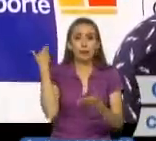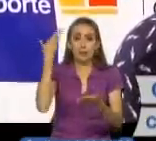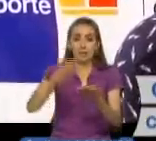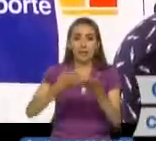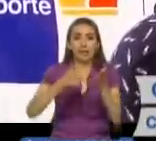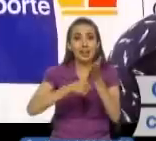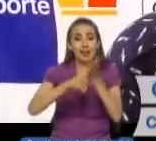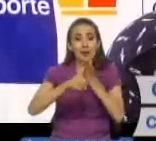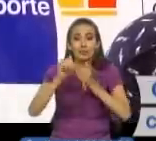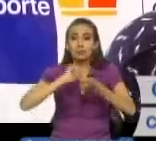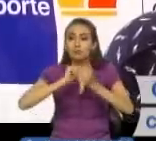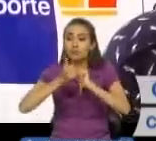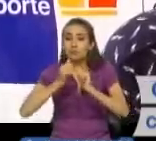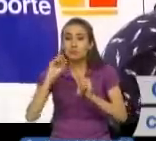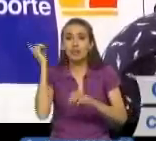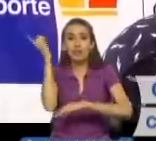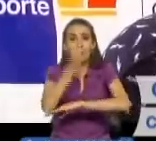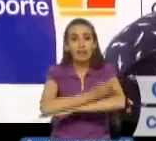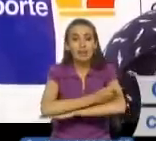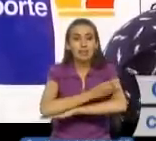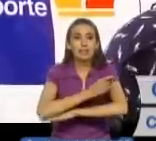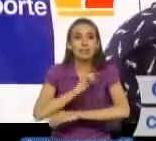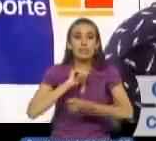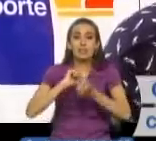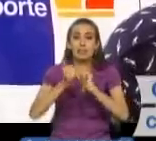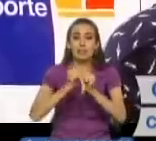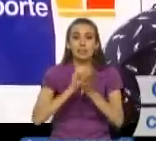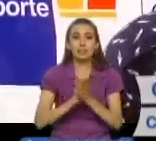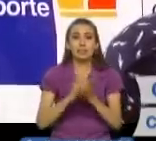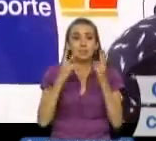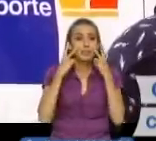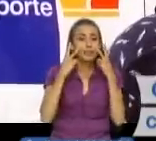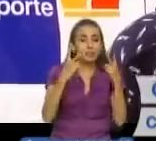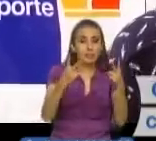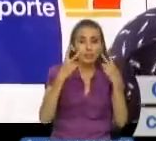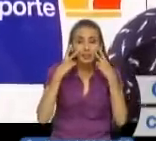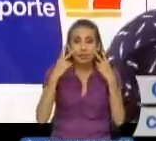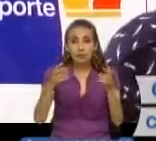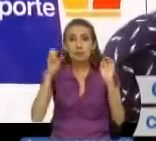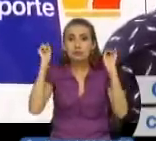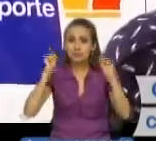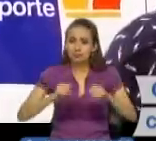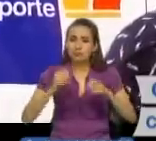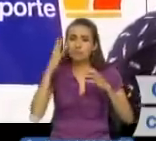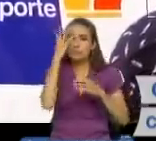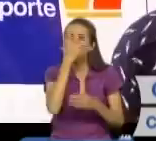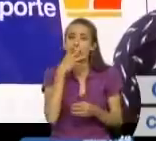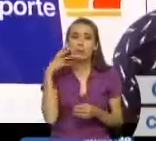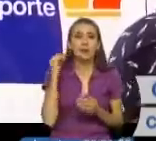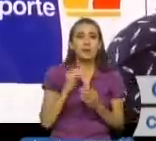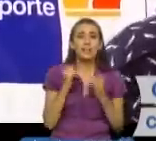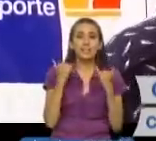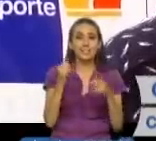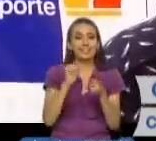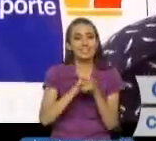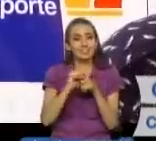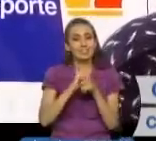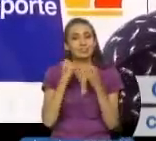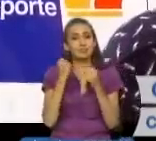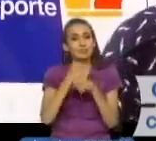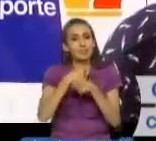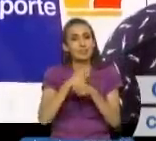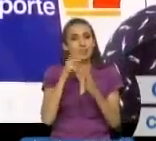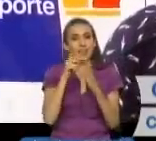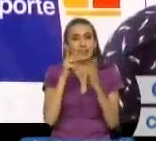ministerio a celebrar el Día del deporte Y la verdad si ha sido muy bonito lo que hacen aquí este